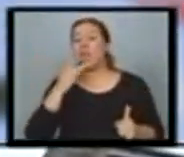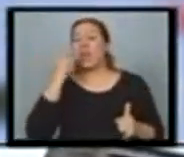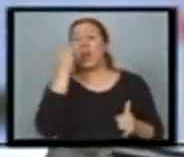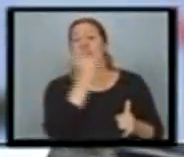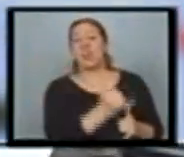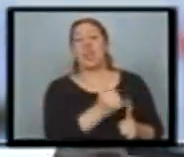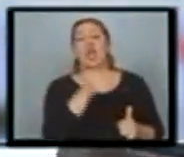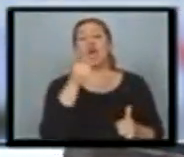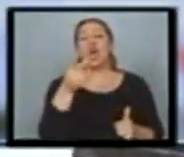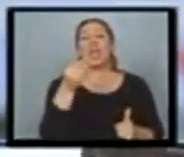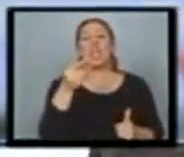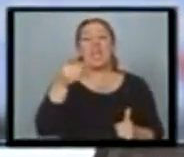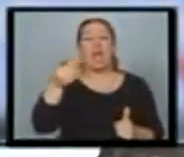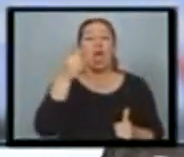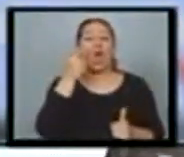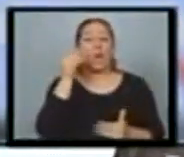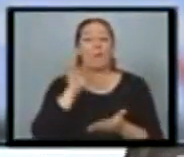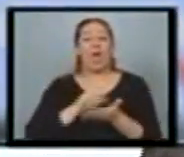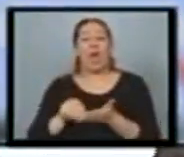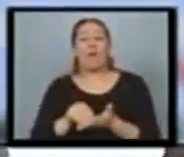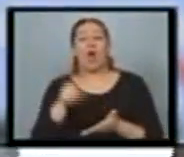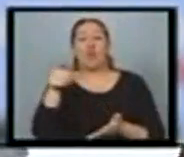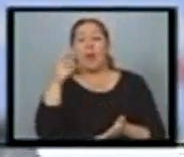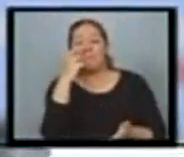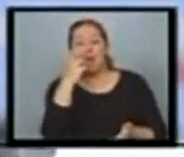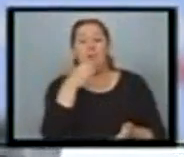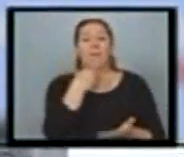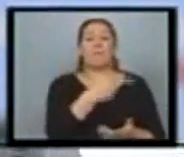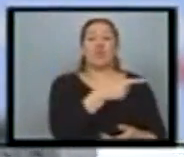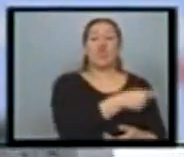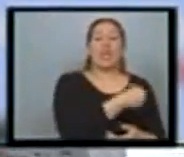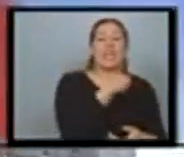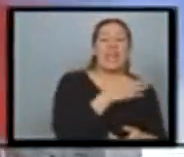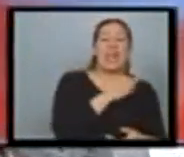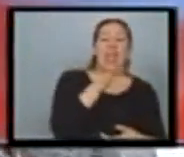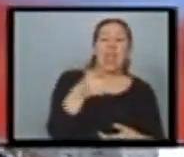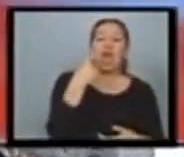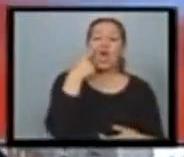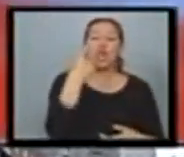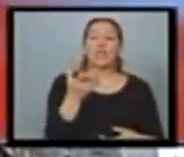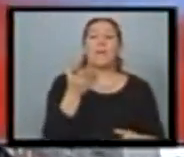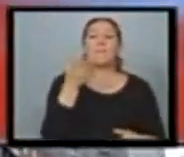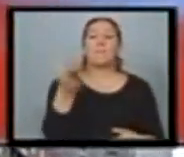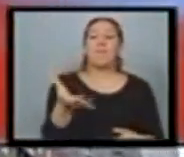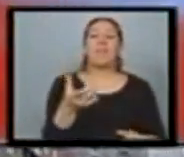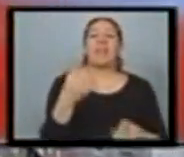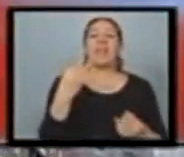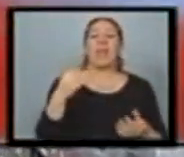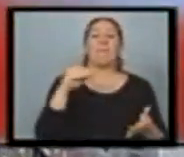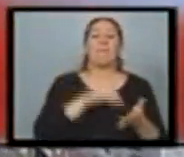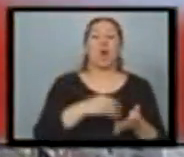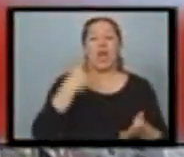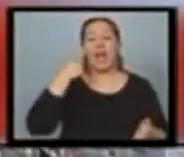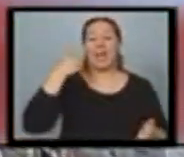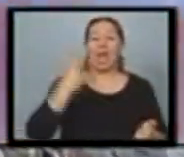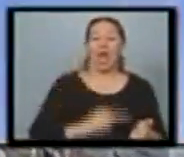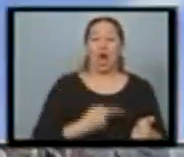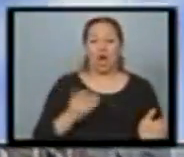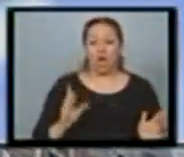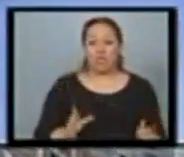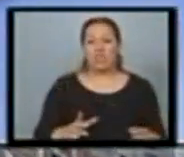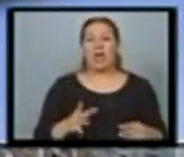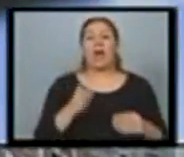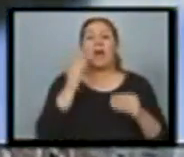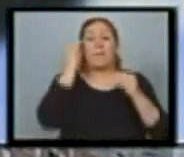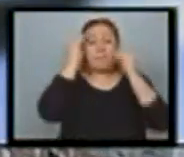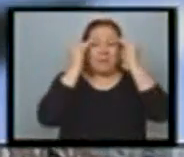que Burlando era su padre y por eso él quiso ir a conocerlo y pedirle que lo reconociera. Claro, que lo preocupante podía ser un